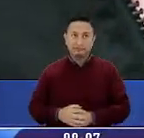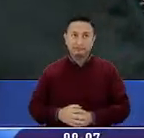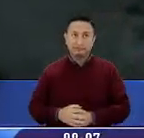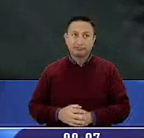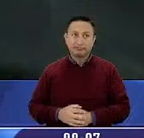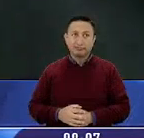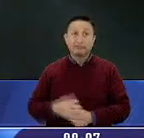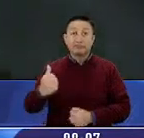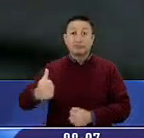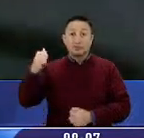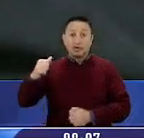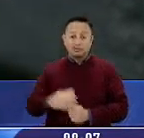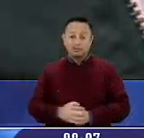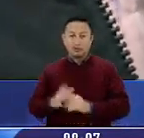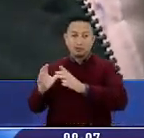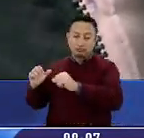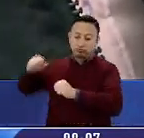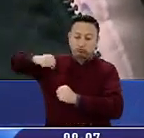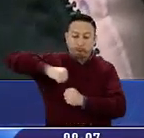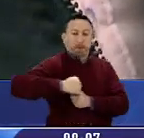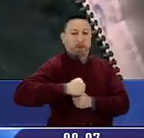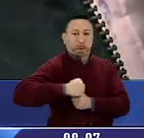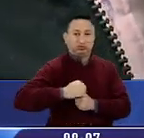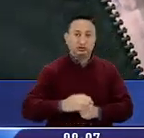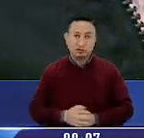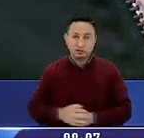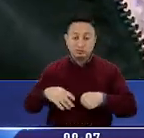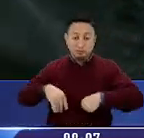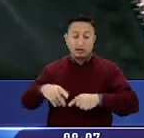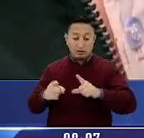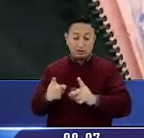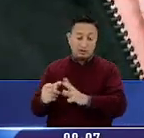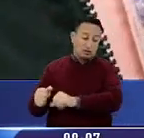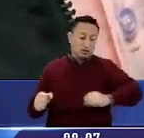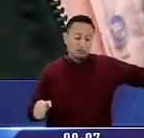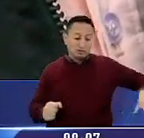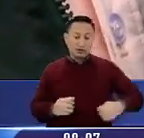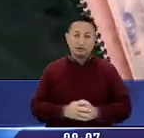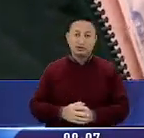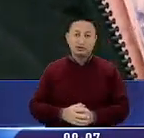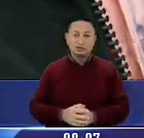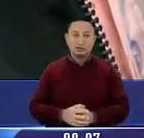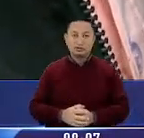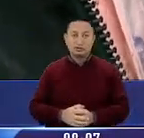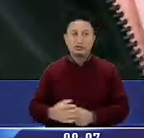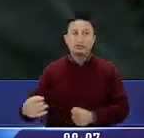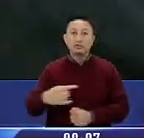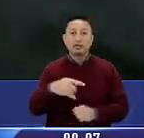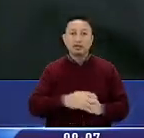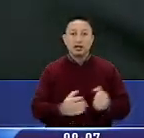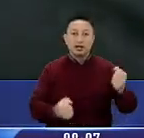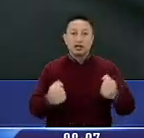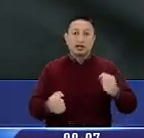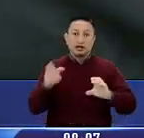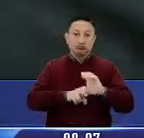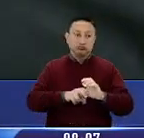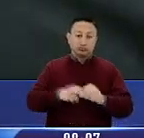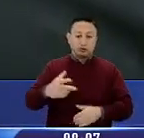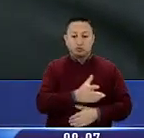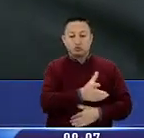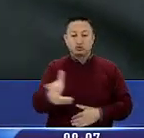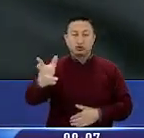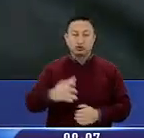lo puse atrás y yo me le puse encima. Y le pude zafar el cuchillo, le zafo el cuchillo y le botas. Pero no, cuando este coge, de una el carro.